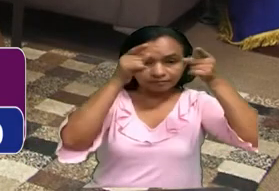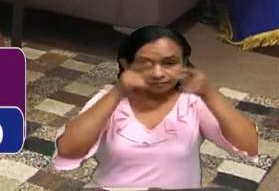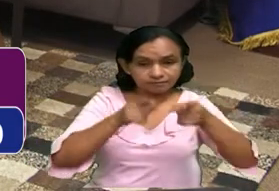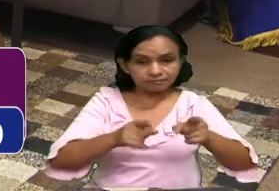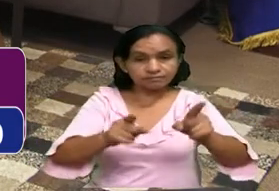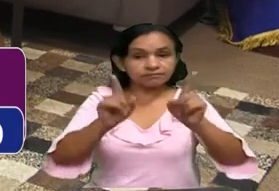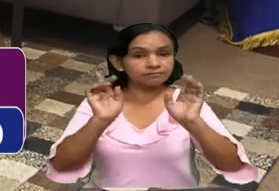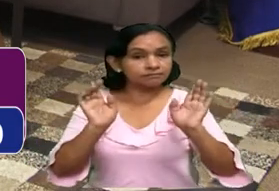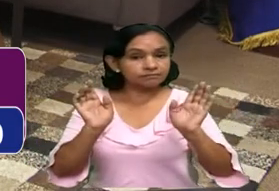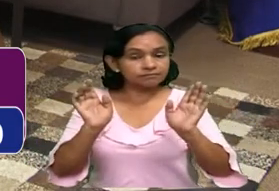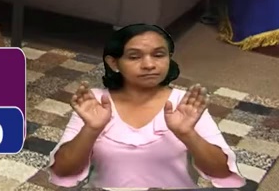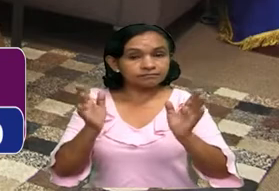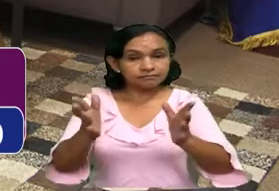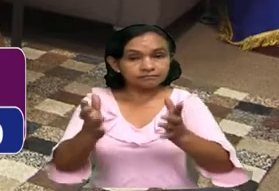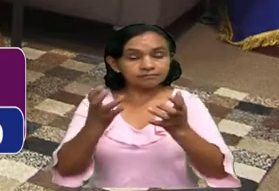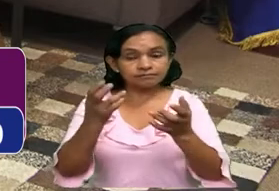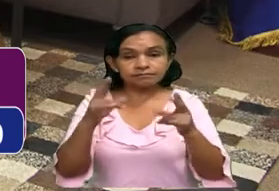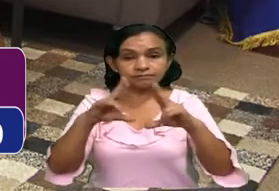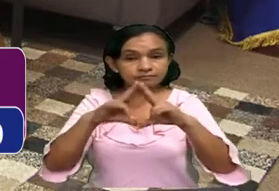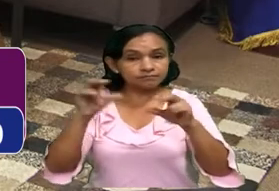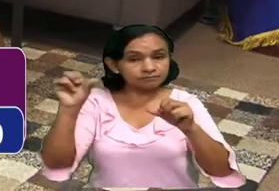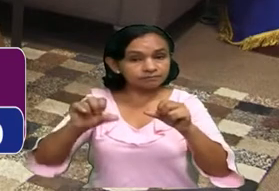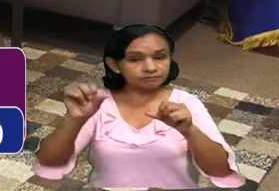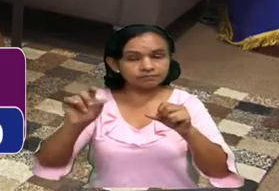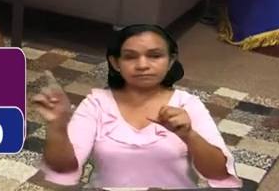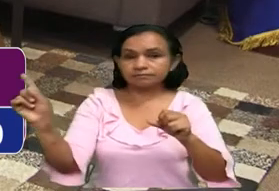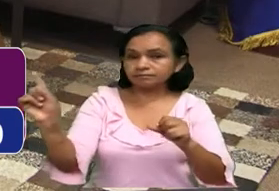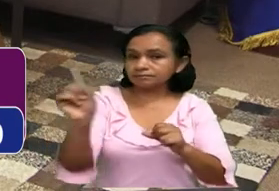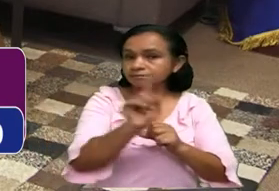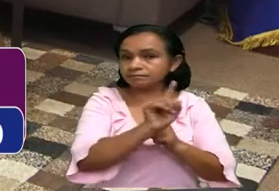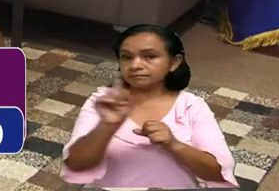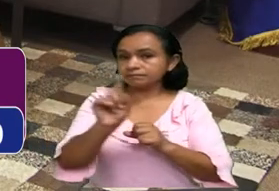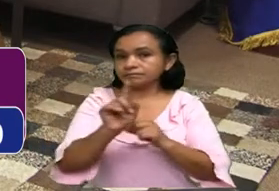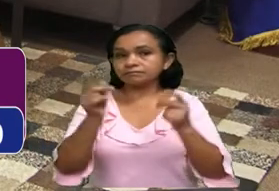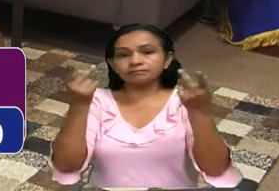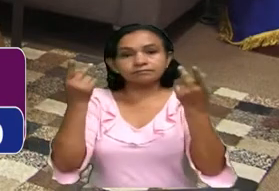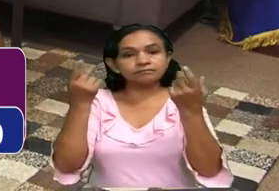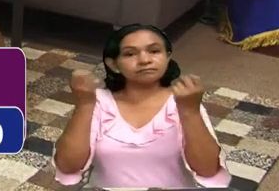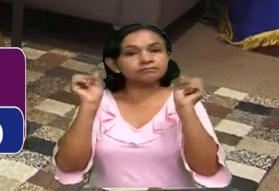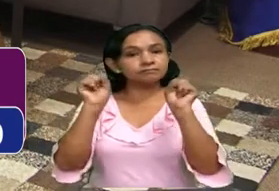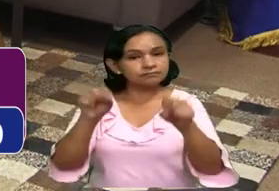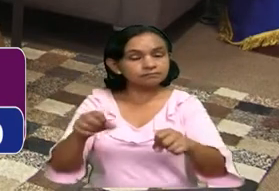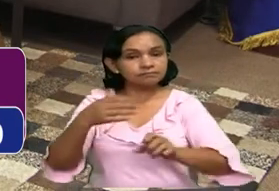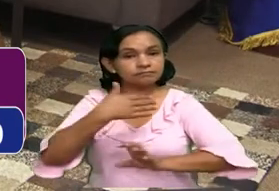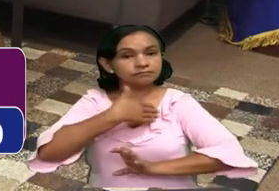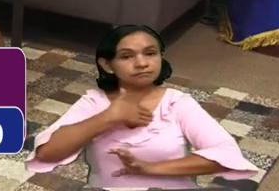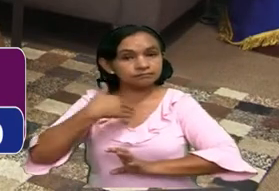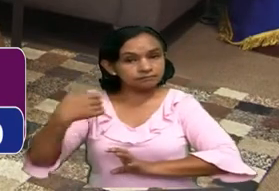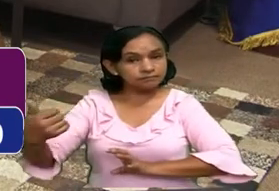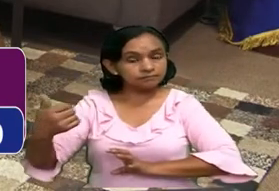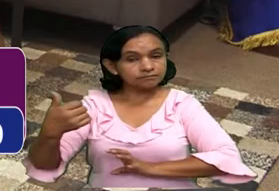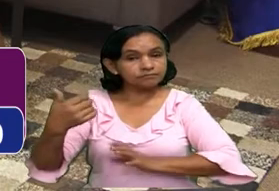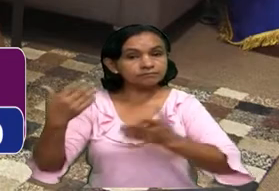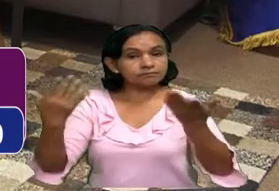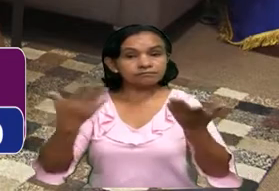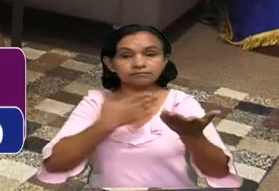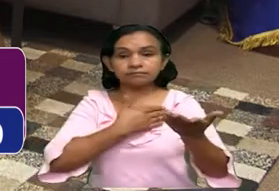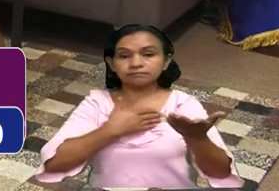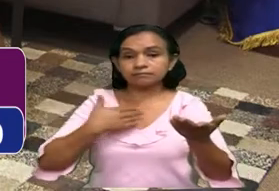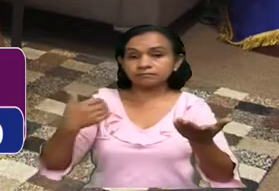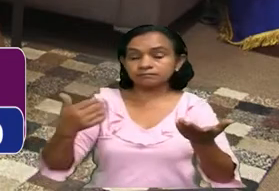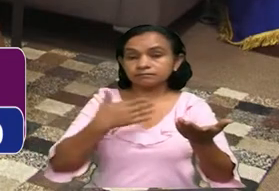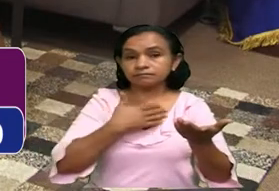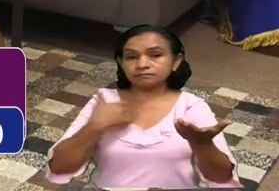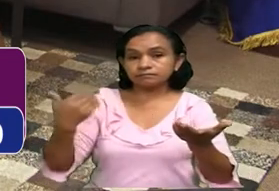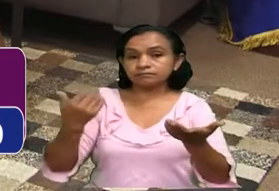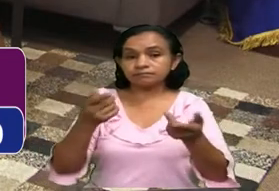que la ganadería que tenemos en Nicaragua no sirva, sino que sin duda podemos mejorarla y qué mejor que mejorarla con